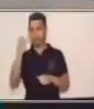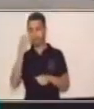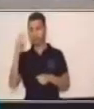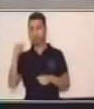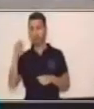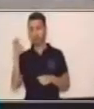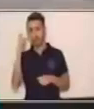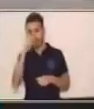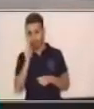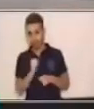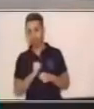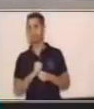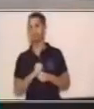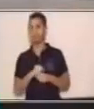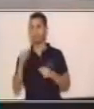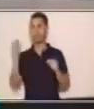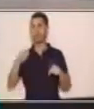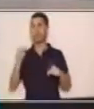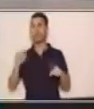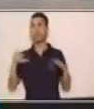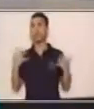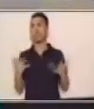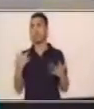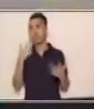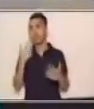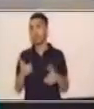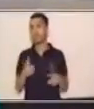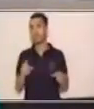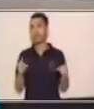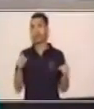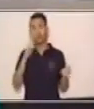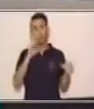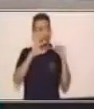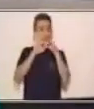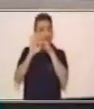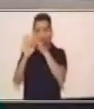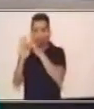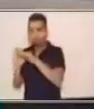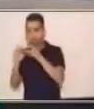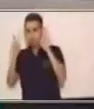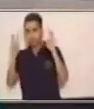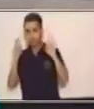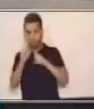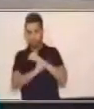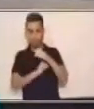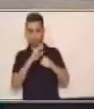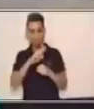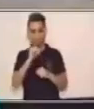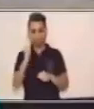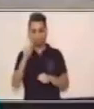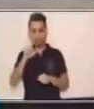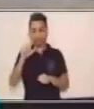Entonces, el día de hoy vamos a trabajar un tema relacionado con la fracción, ¿verdad? Utilizando la fracción.